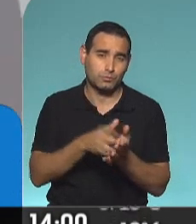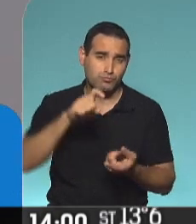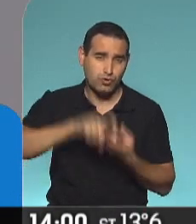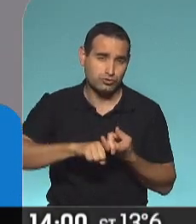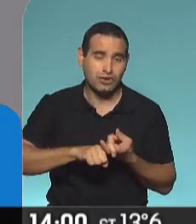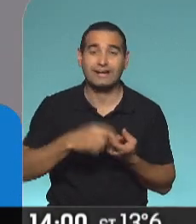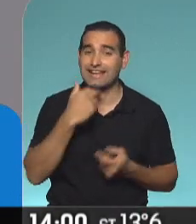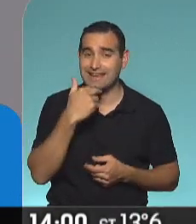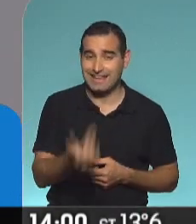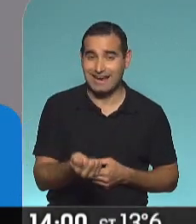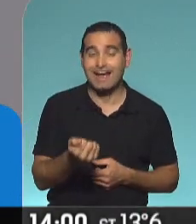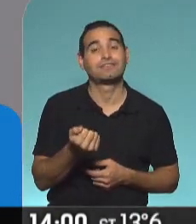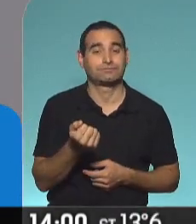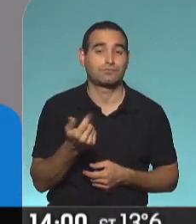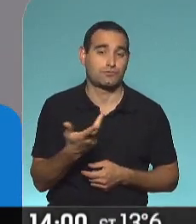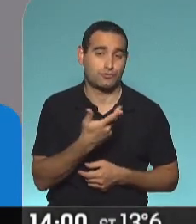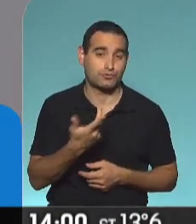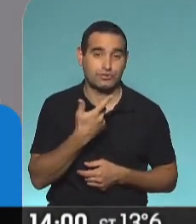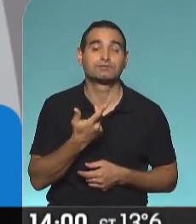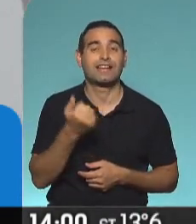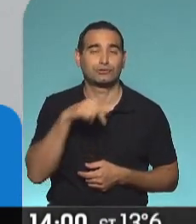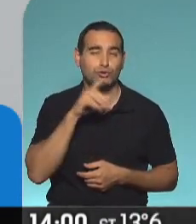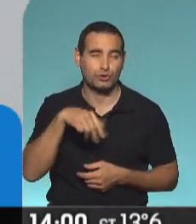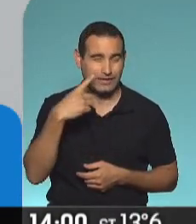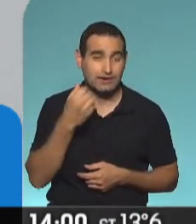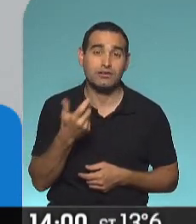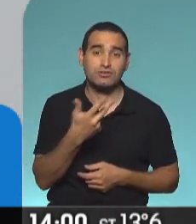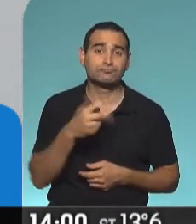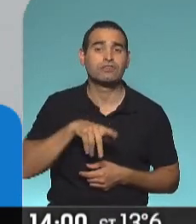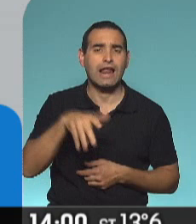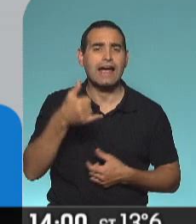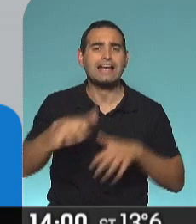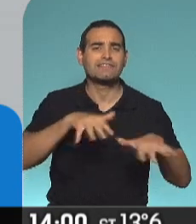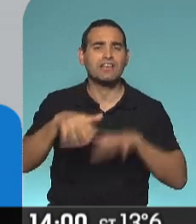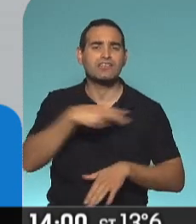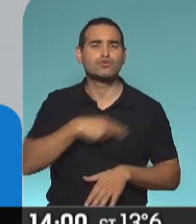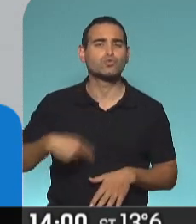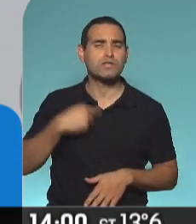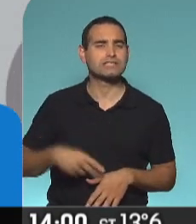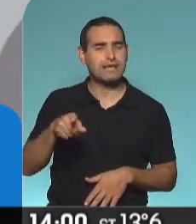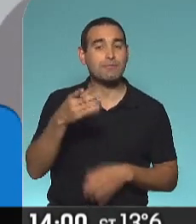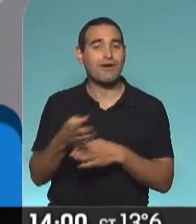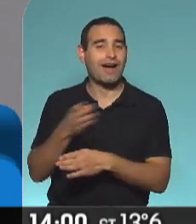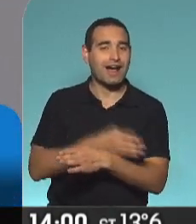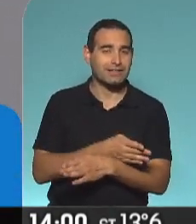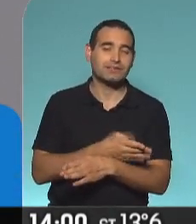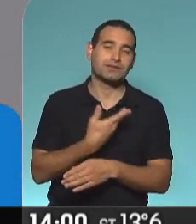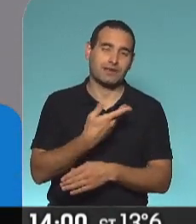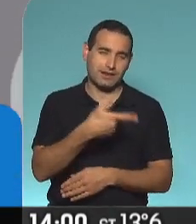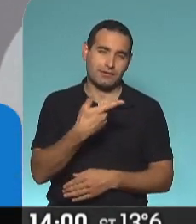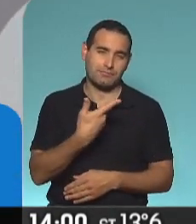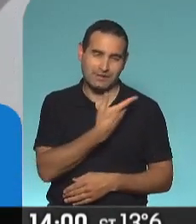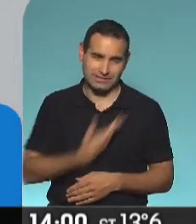y su hija, la hija que tienen entre ambos, Antonia. Tiene actividades en Suiza, pero previamente él es presidente de la Fundación